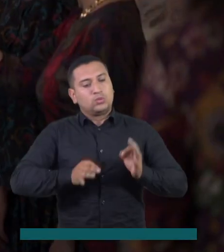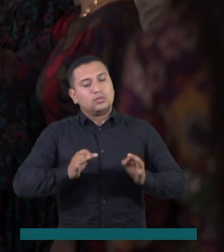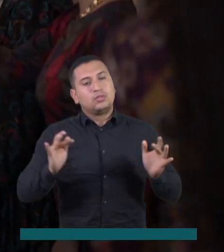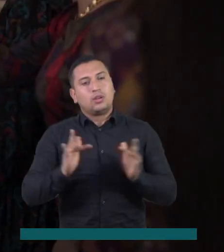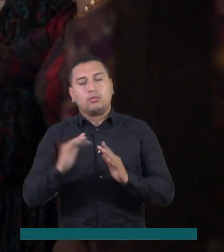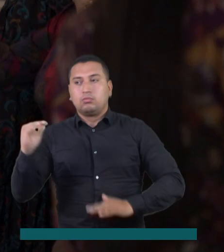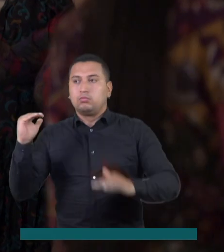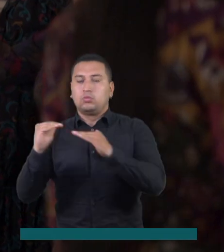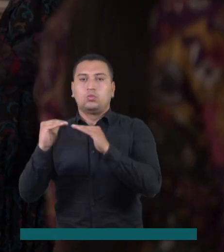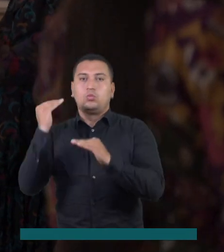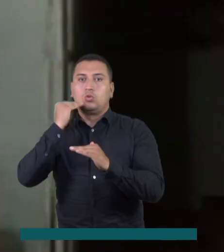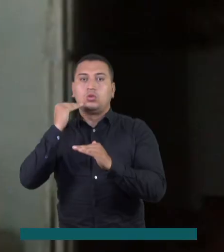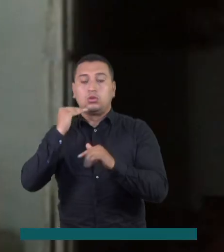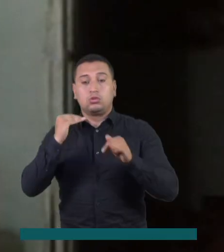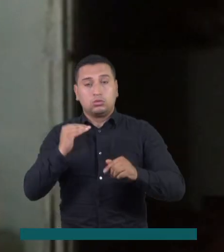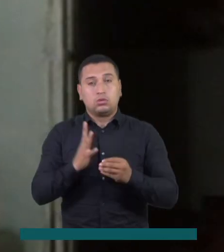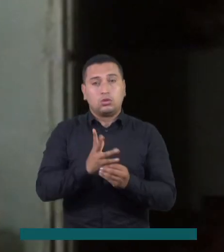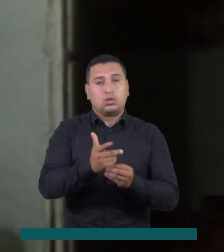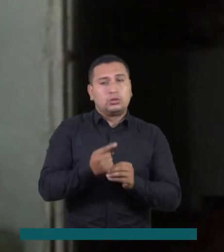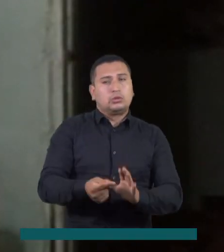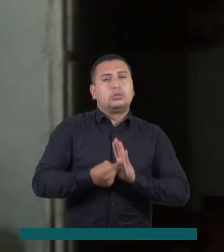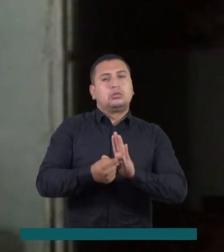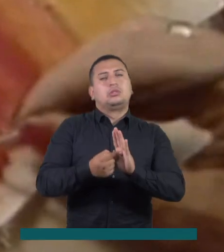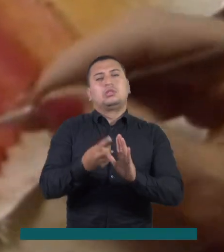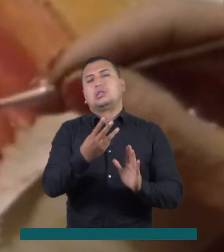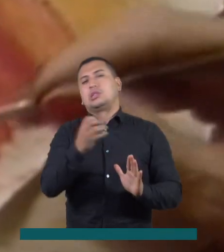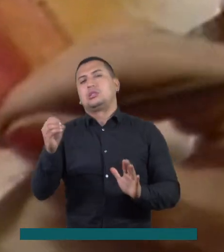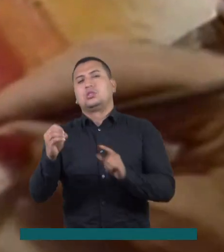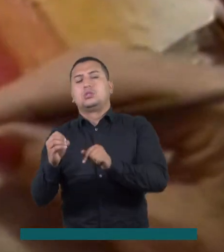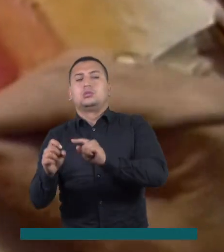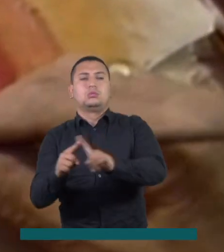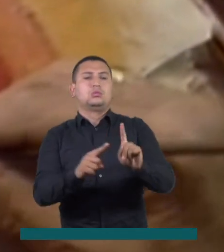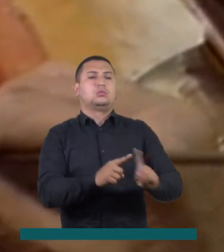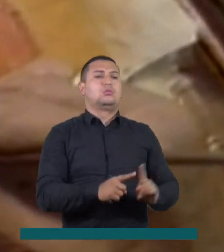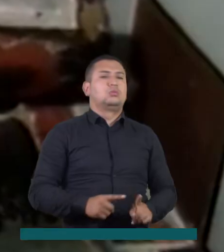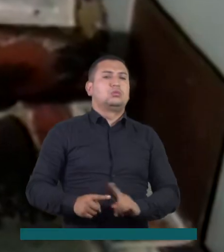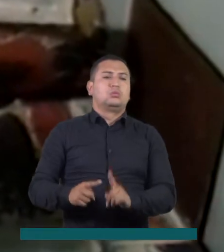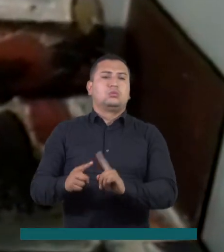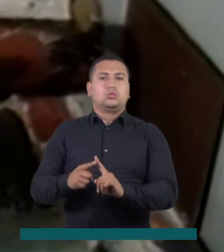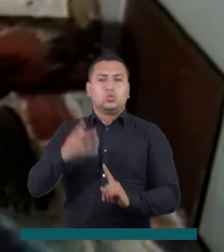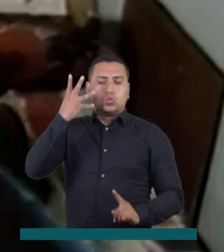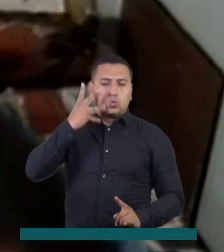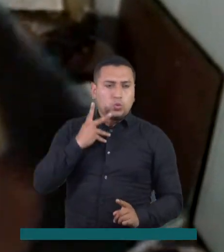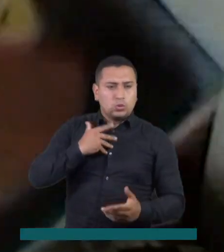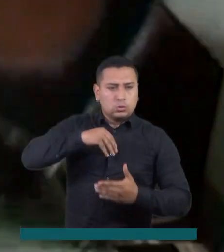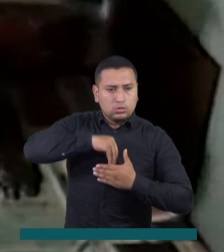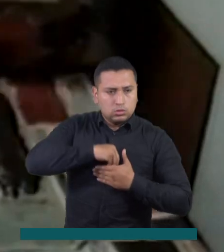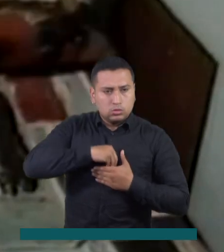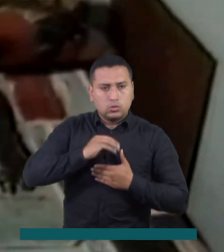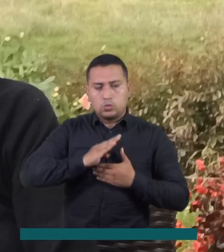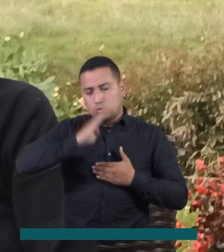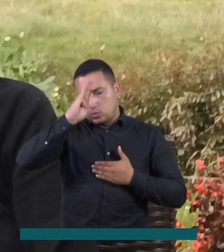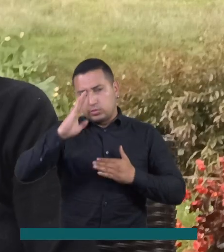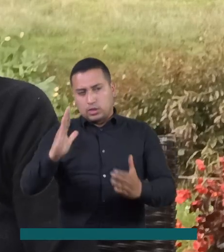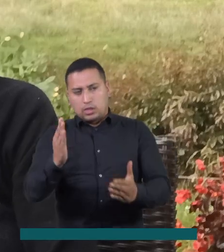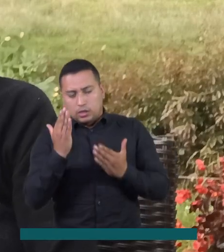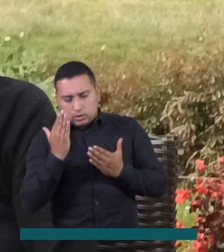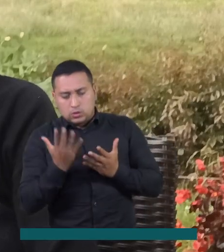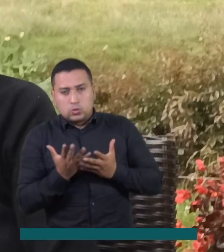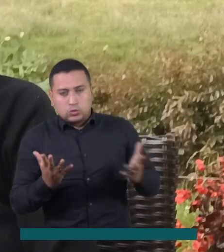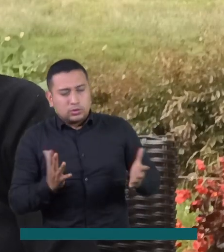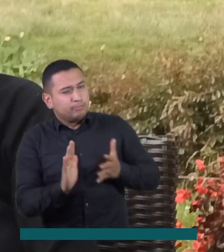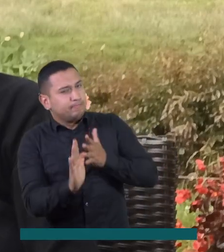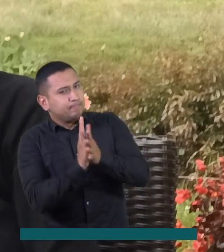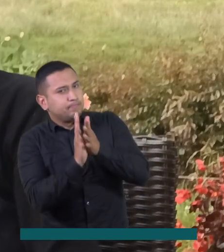lienzos en los que se destacaban temas de su cotidianidad, desde personajes cercanos hasta sus costumbres más íntimas. Tiene el plus